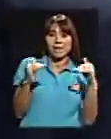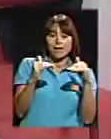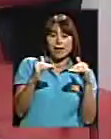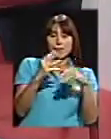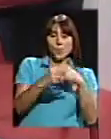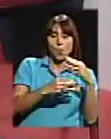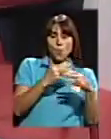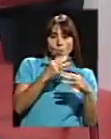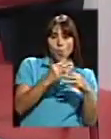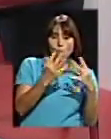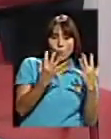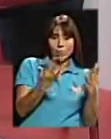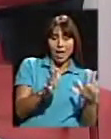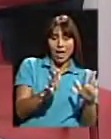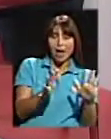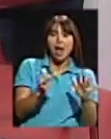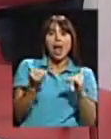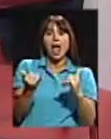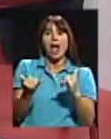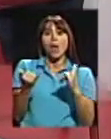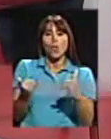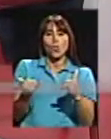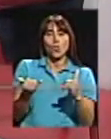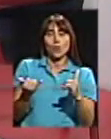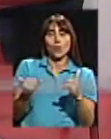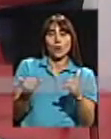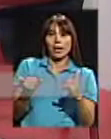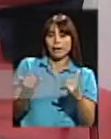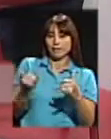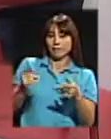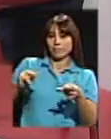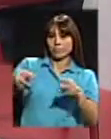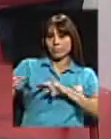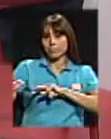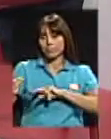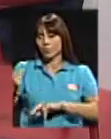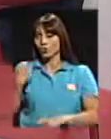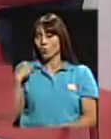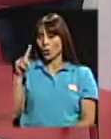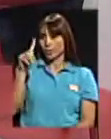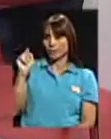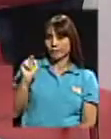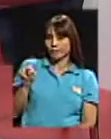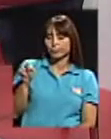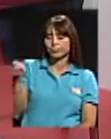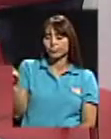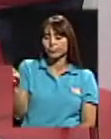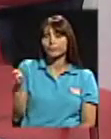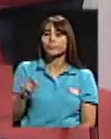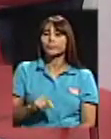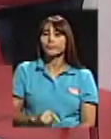ahora el preguntado se vuelve el preguntón y yo le quiero preguntar